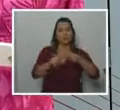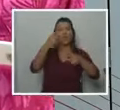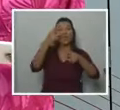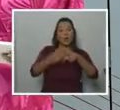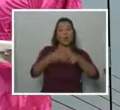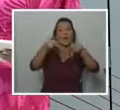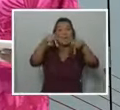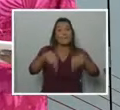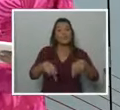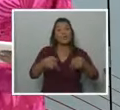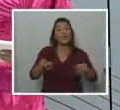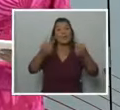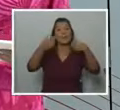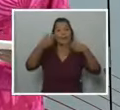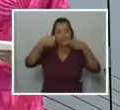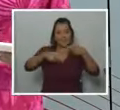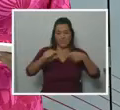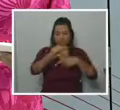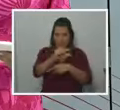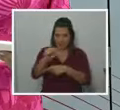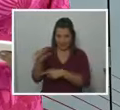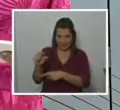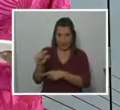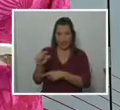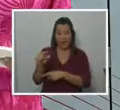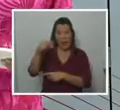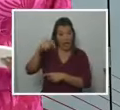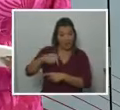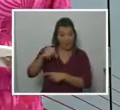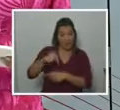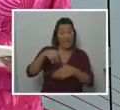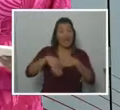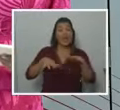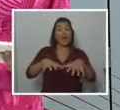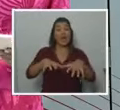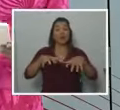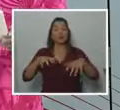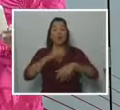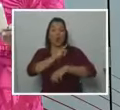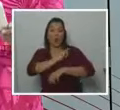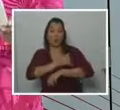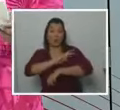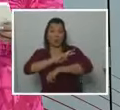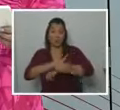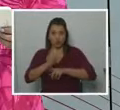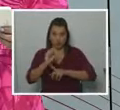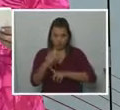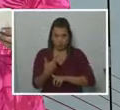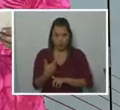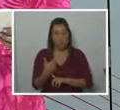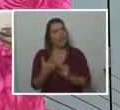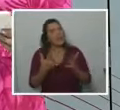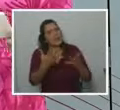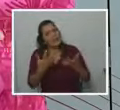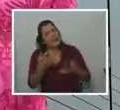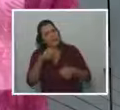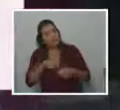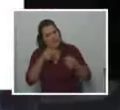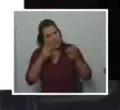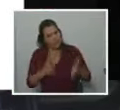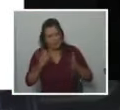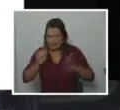persona que vendrá la próxima semana acá, Auditorio de la Junta de Protección Social. Queremos tener participante, Meli.